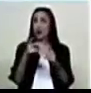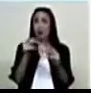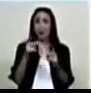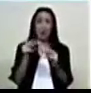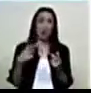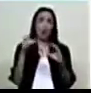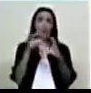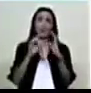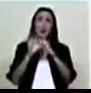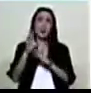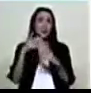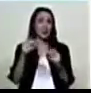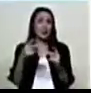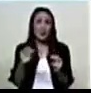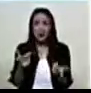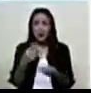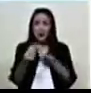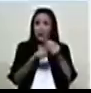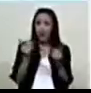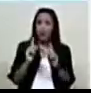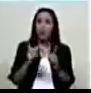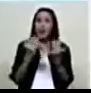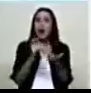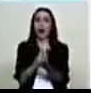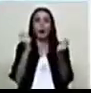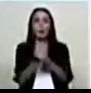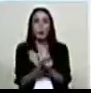dijo, sí me inscribo. Y aquí vamos, pues.